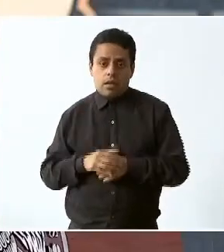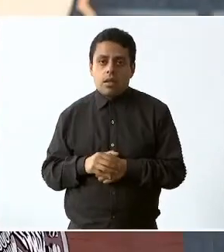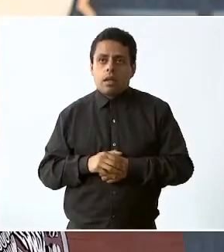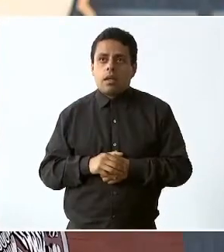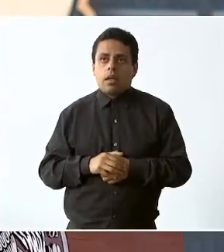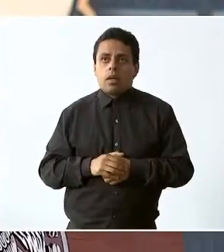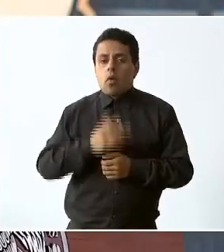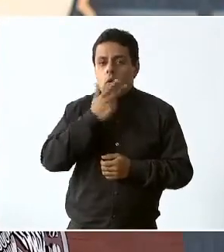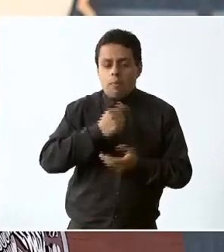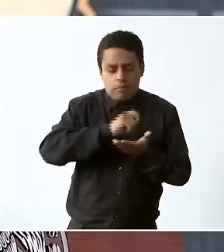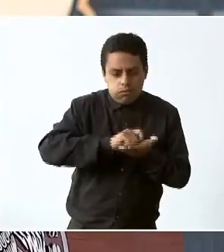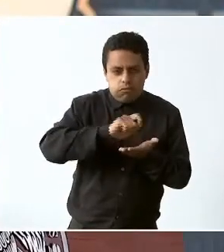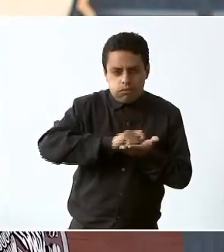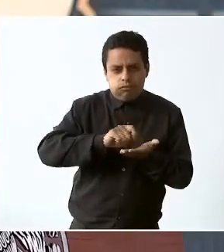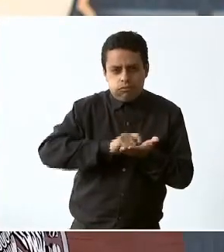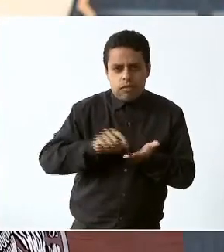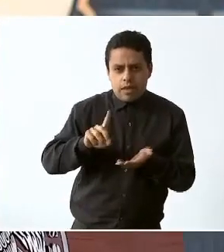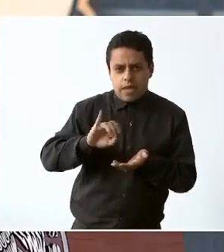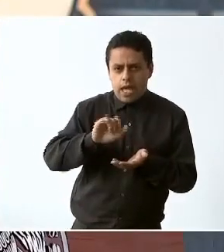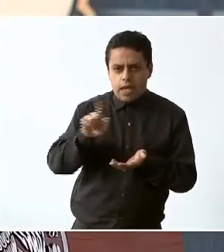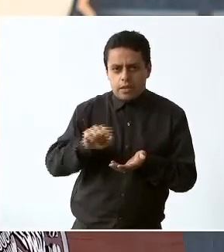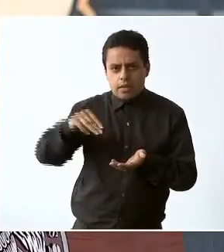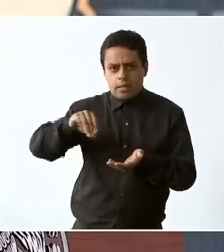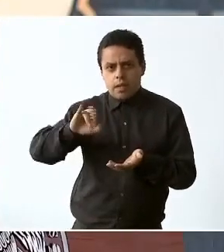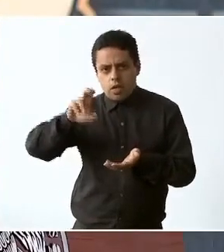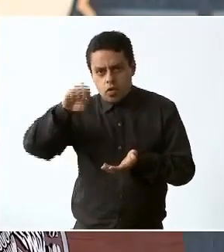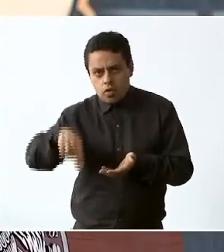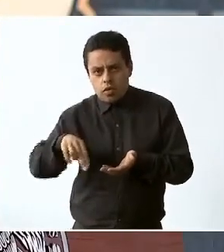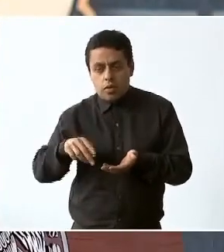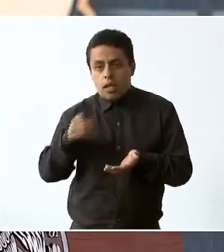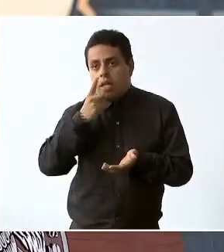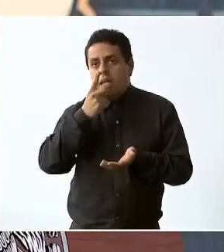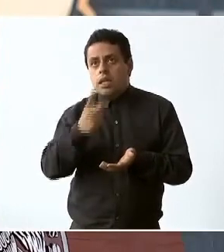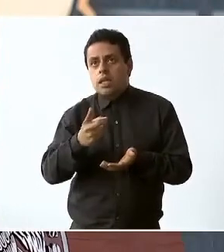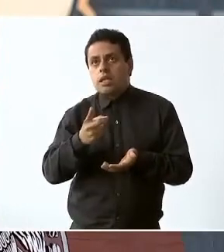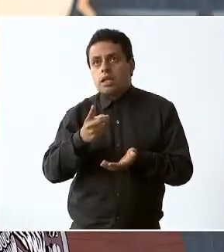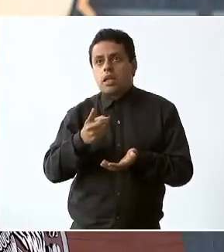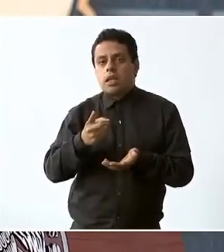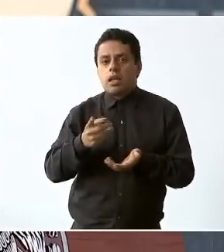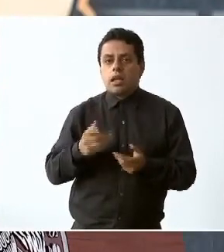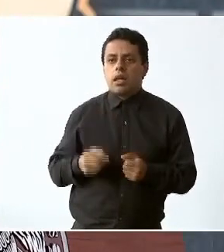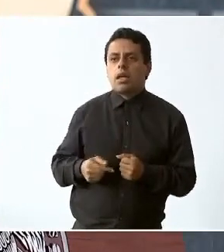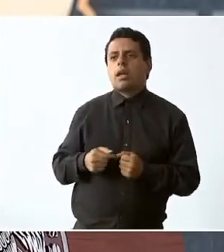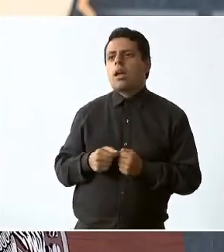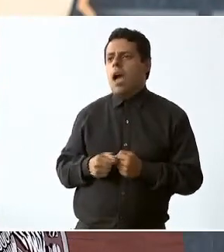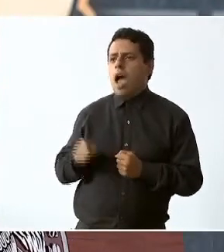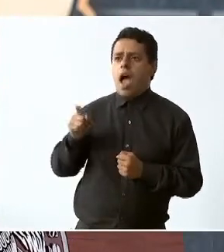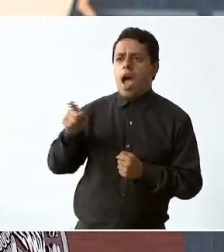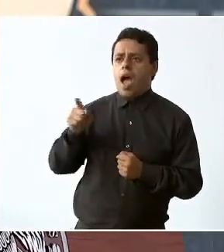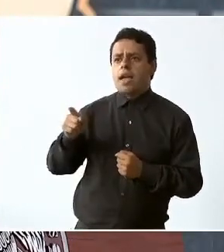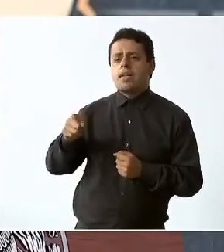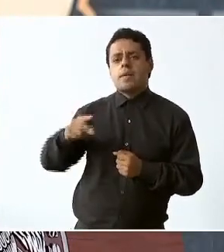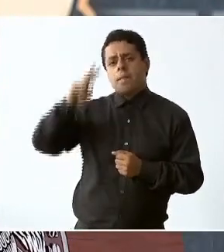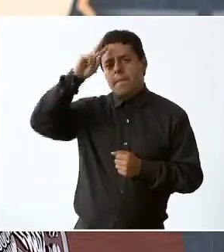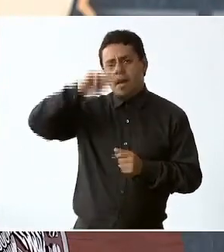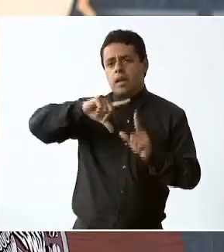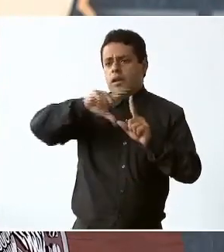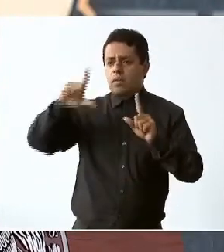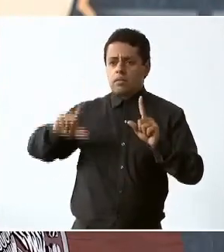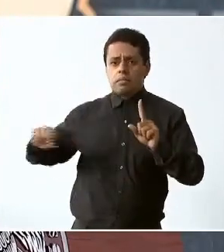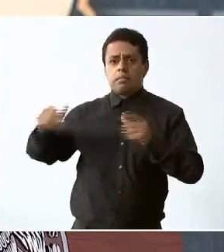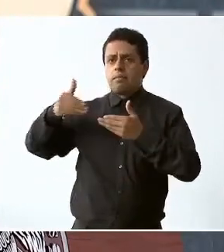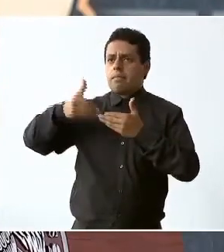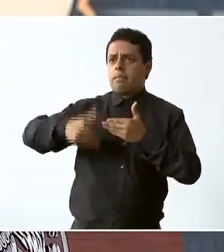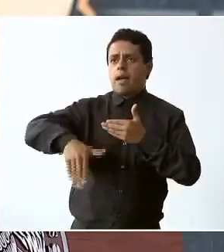el poeta, las entrañas maternales y el destino de la nación nunca